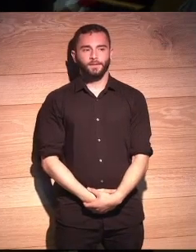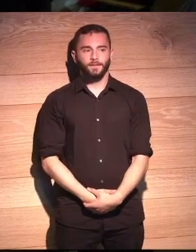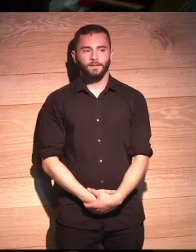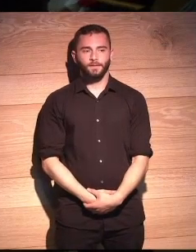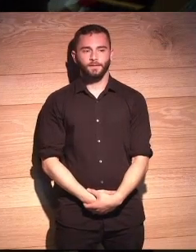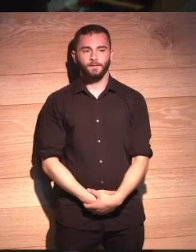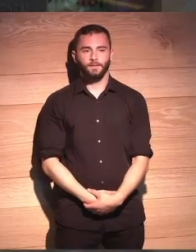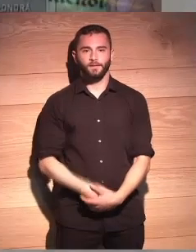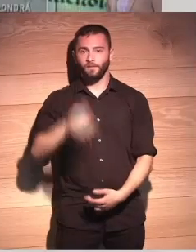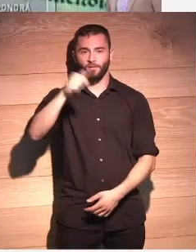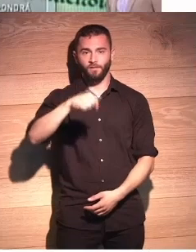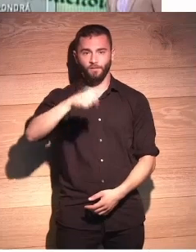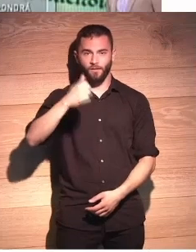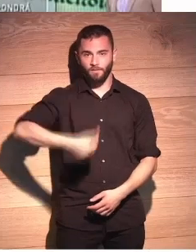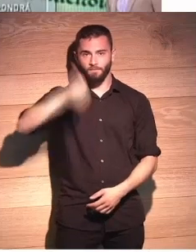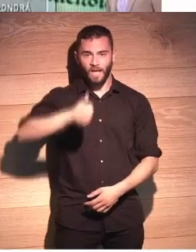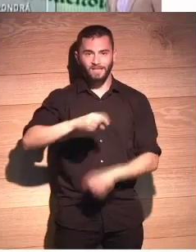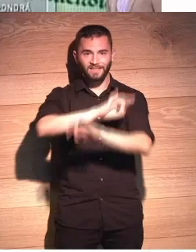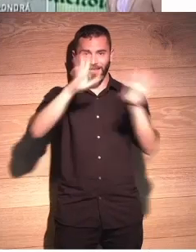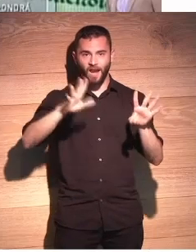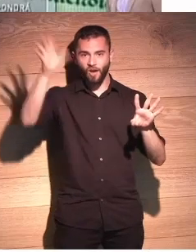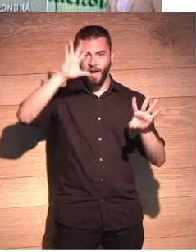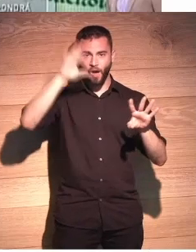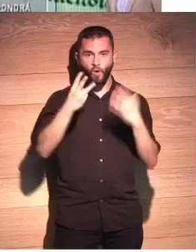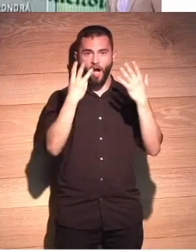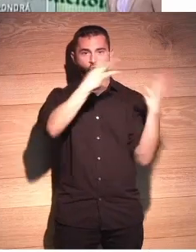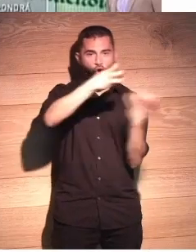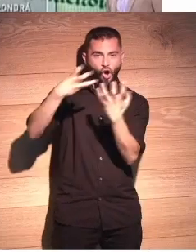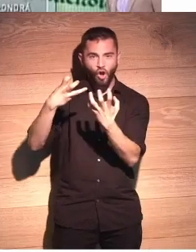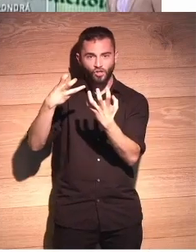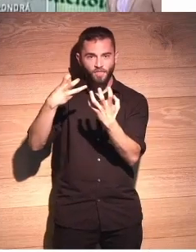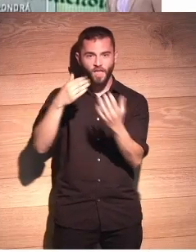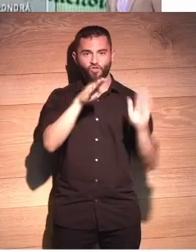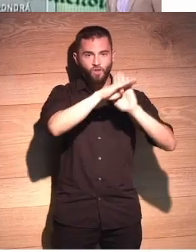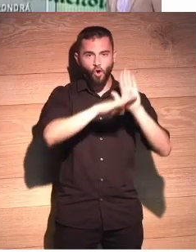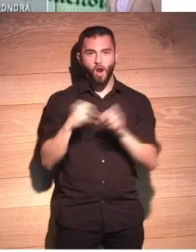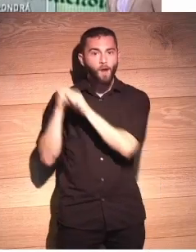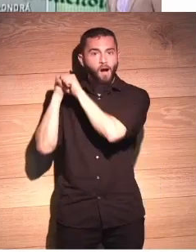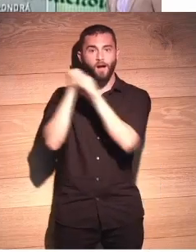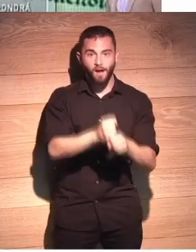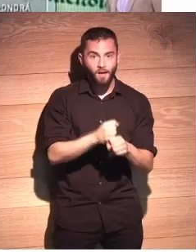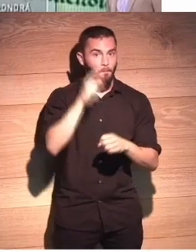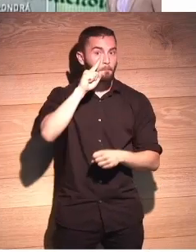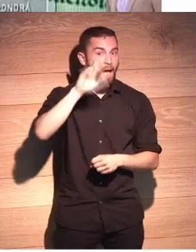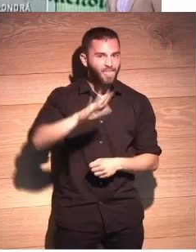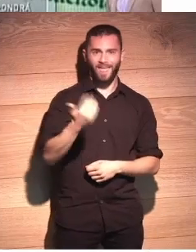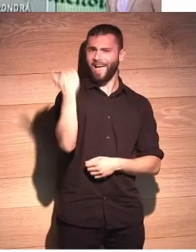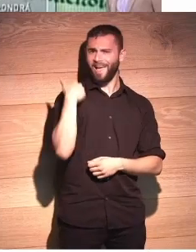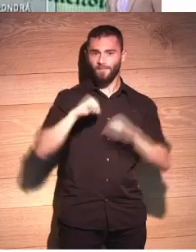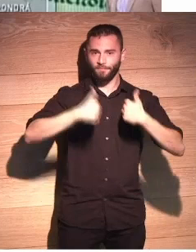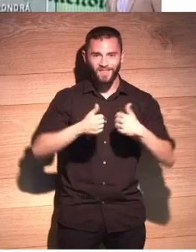Hoy Más Claro Agua cumple 800 programas y parece que fue ayer cuando empezábamos, pero han pasado